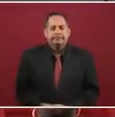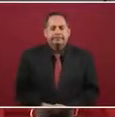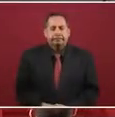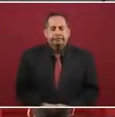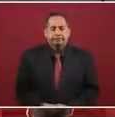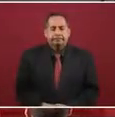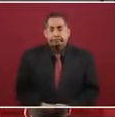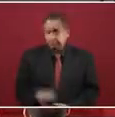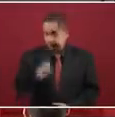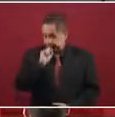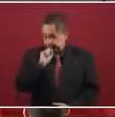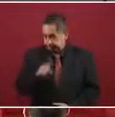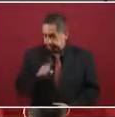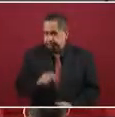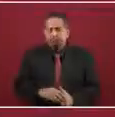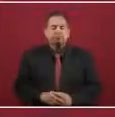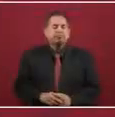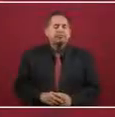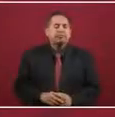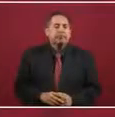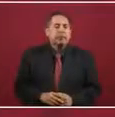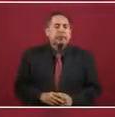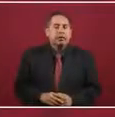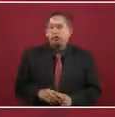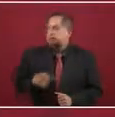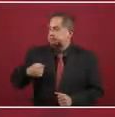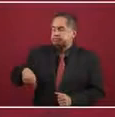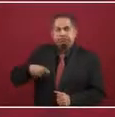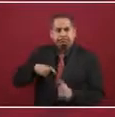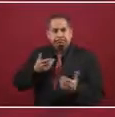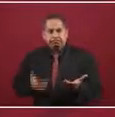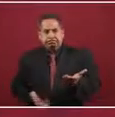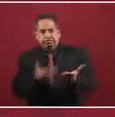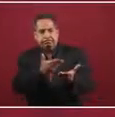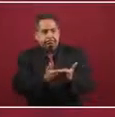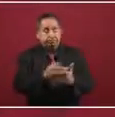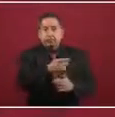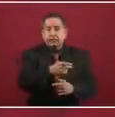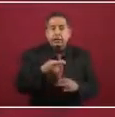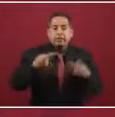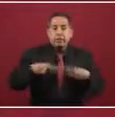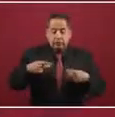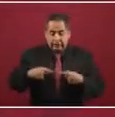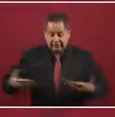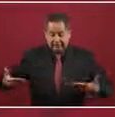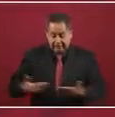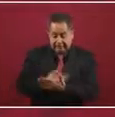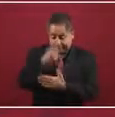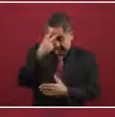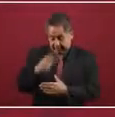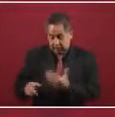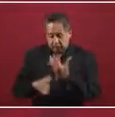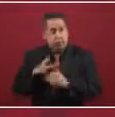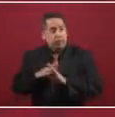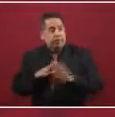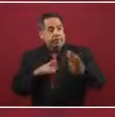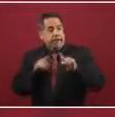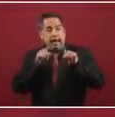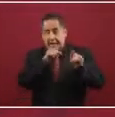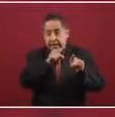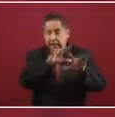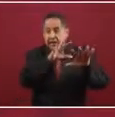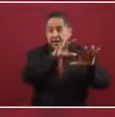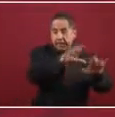Asimismo, también planteamos que las repatriaciones de mexicanos, que por cierto